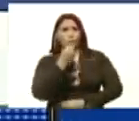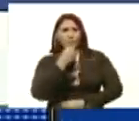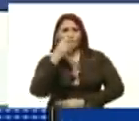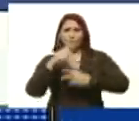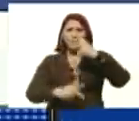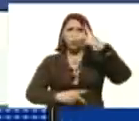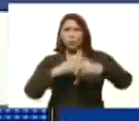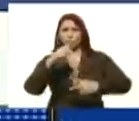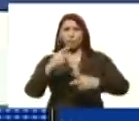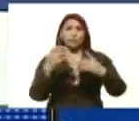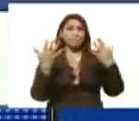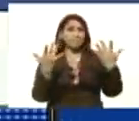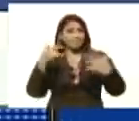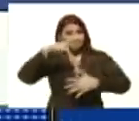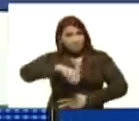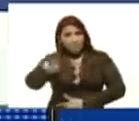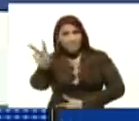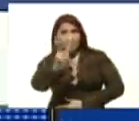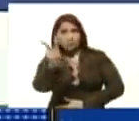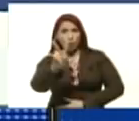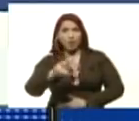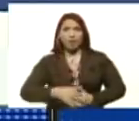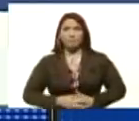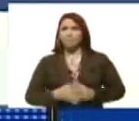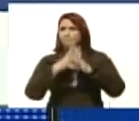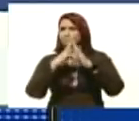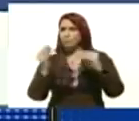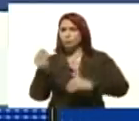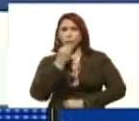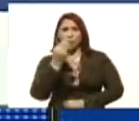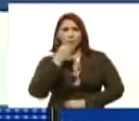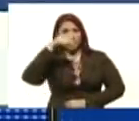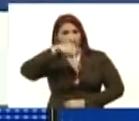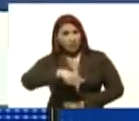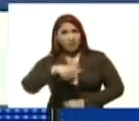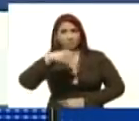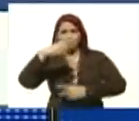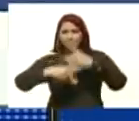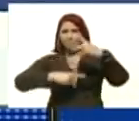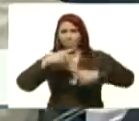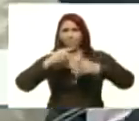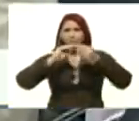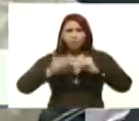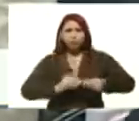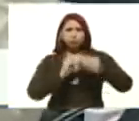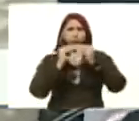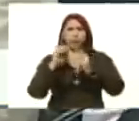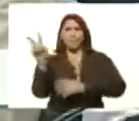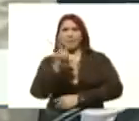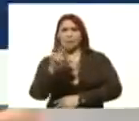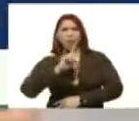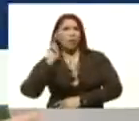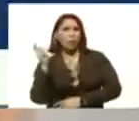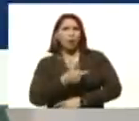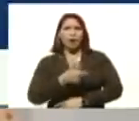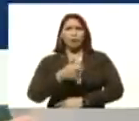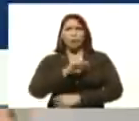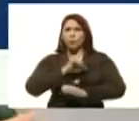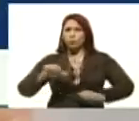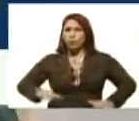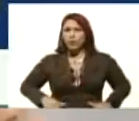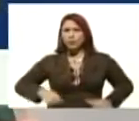producidos Made in Venezuela. Todos los alimentos son producidos en tierra venezolana, en Guárico, en Portuguesa,